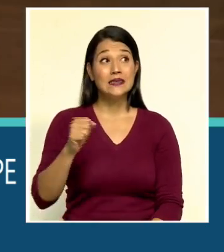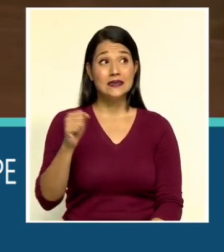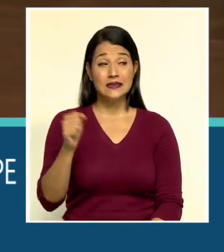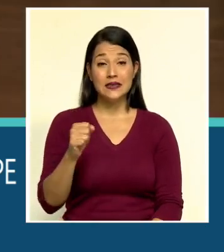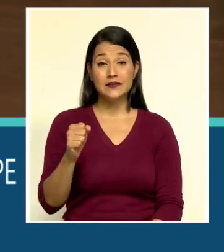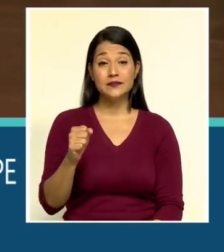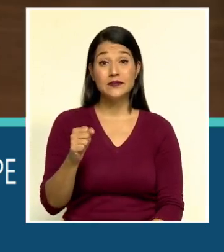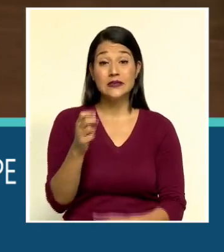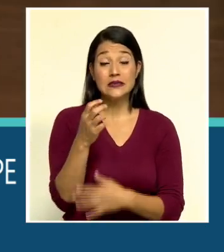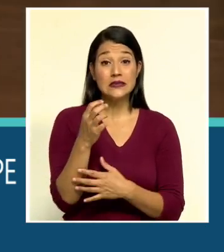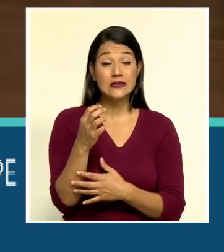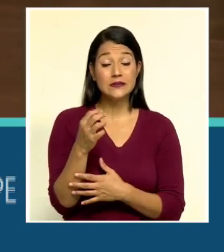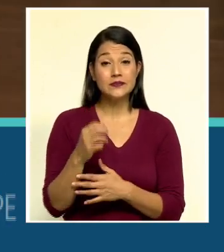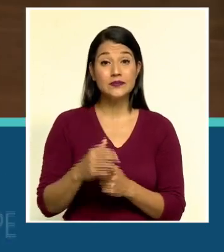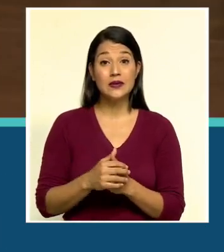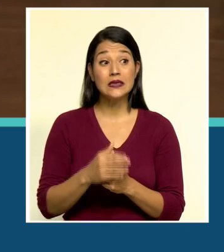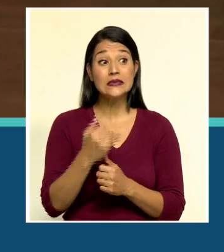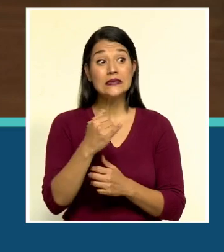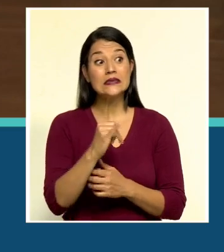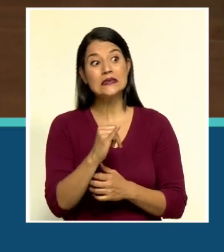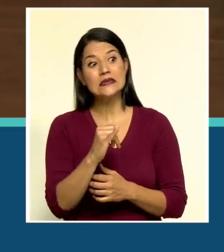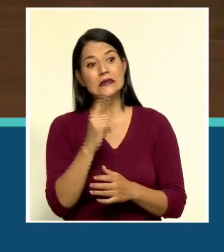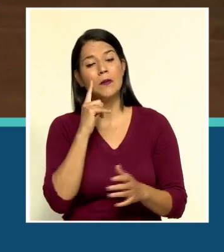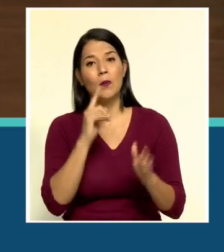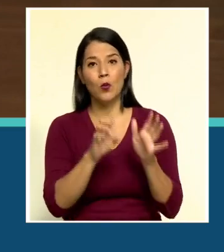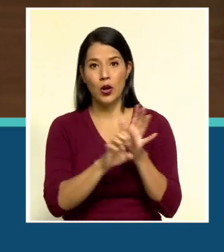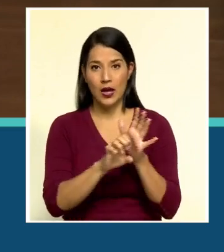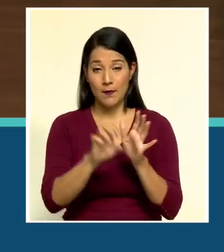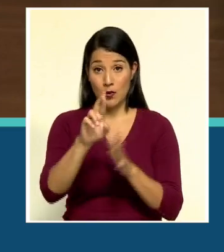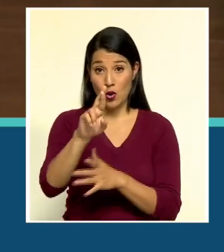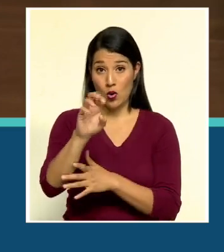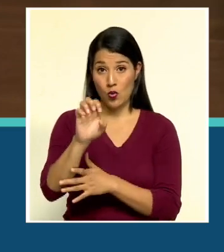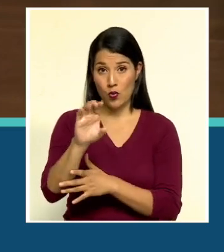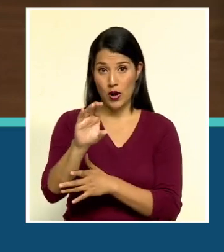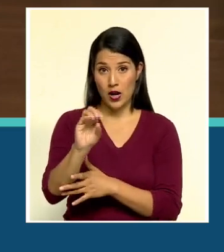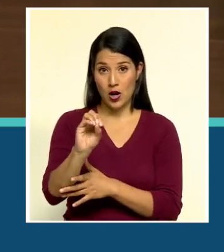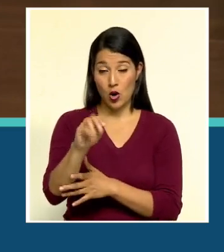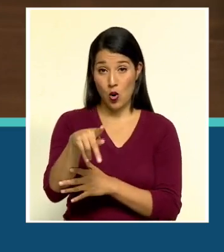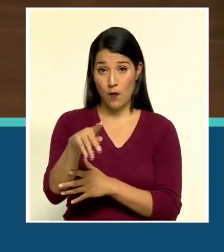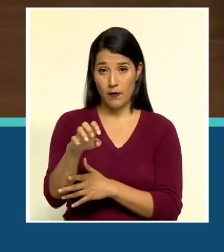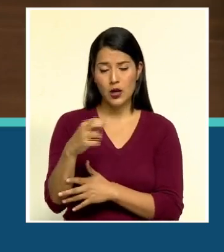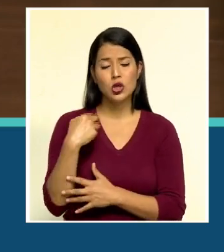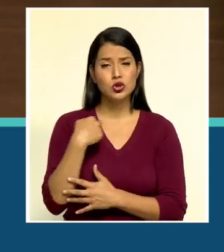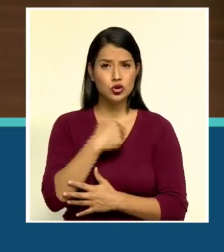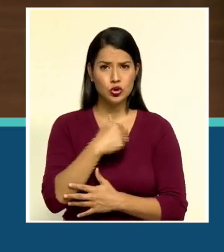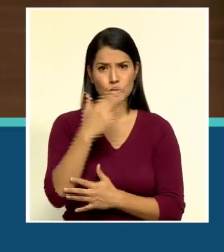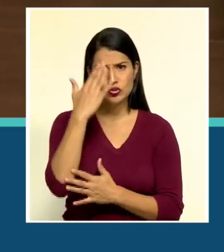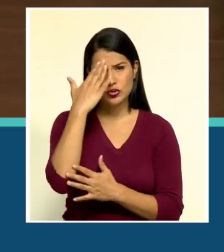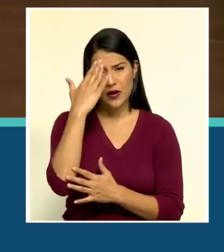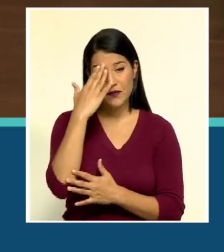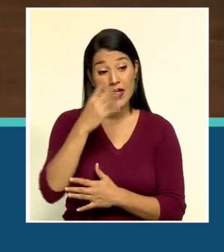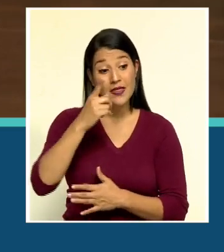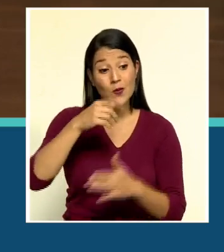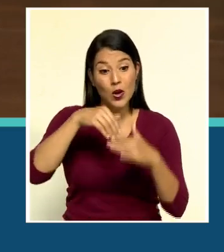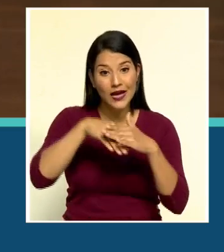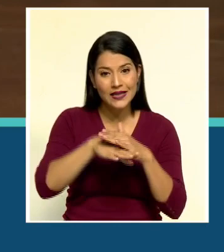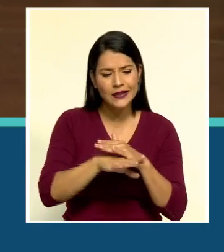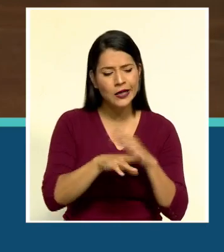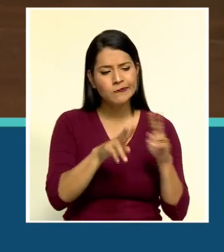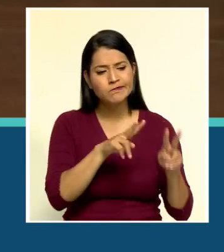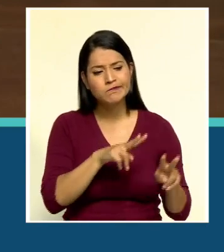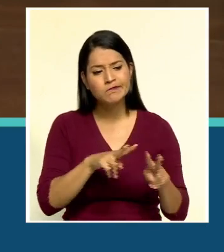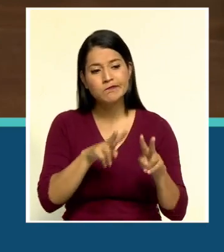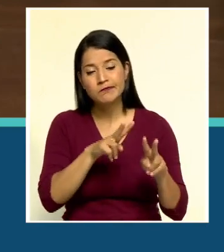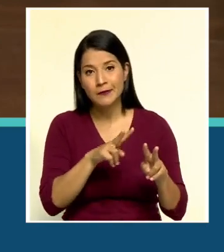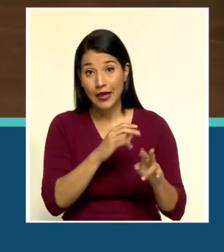Efectivamente, si me pone el ejemplo de Recope, uno sabe que tiene que entrar a ver la institución, que tiene que